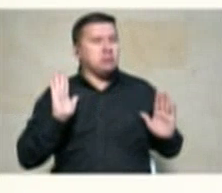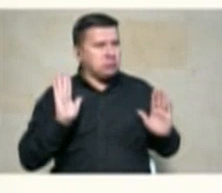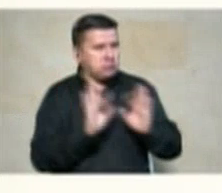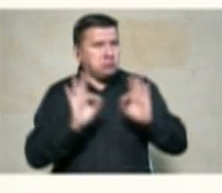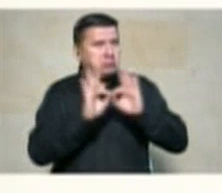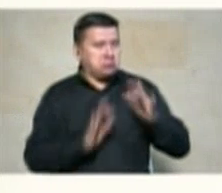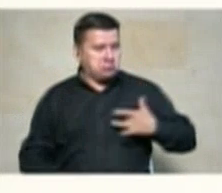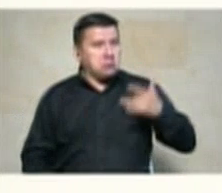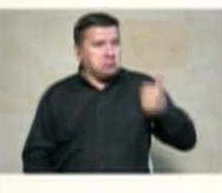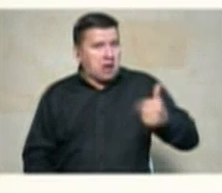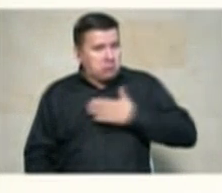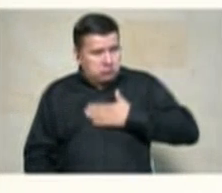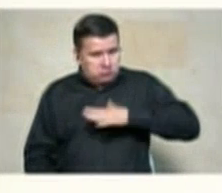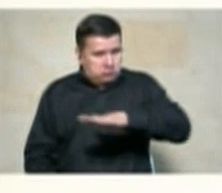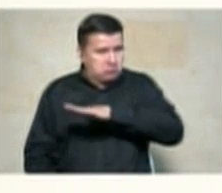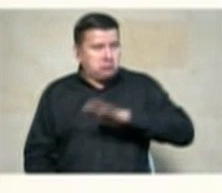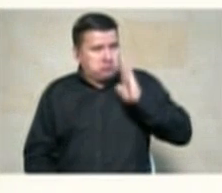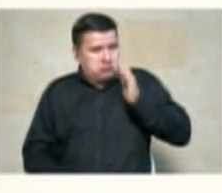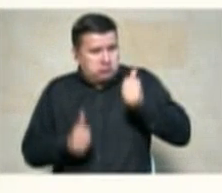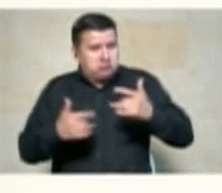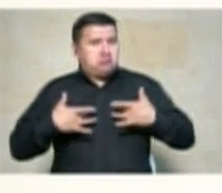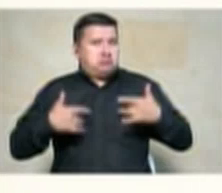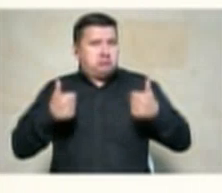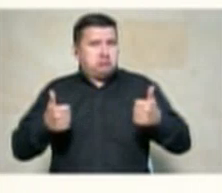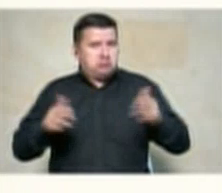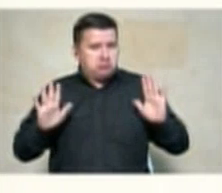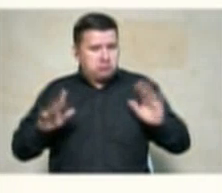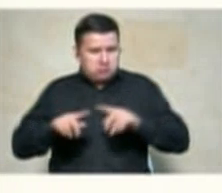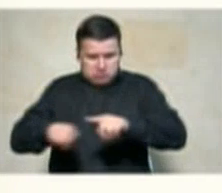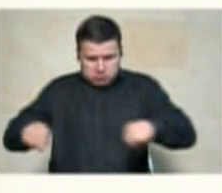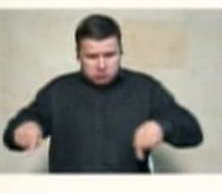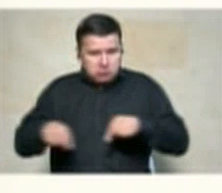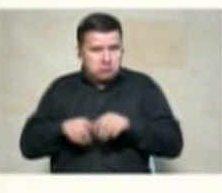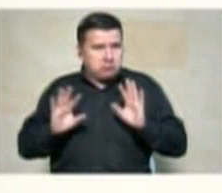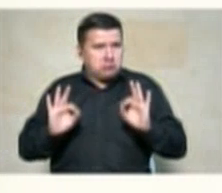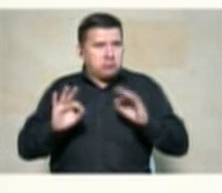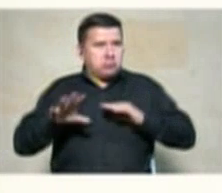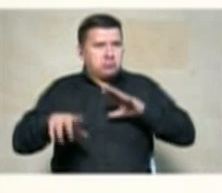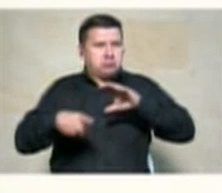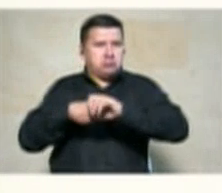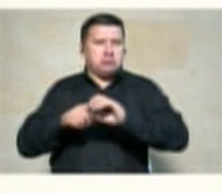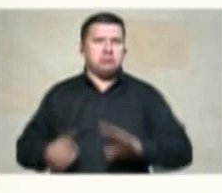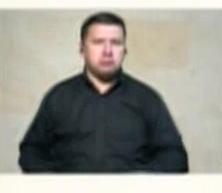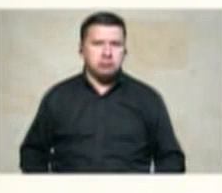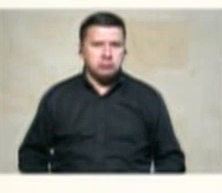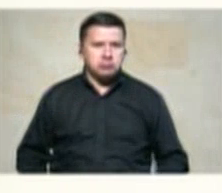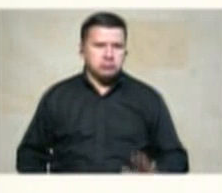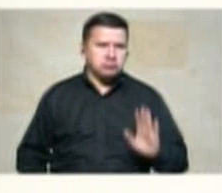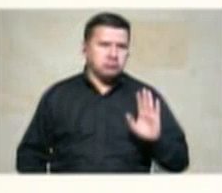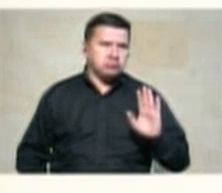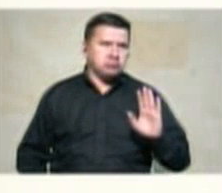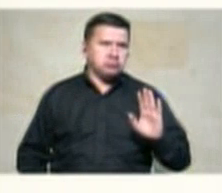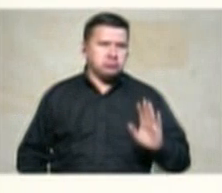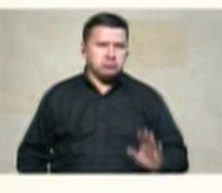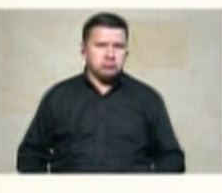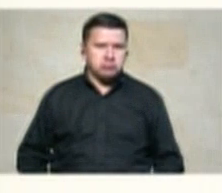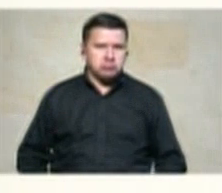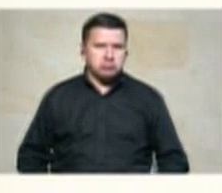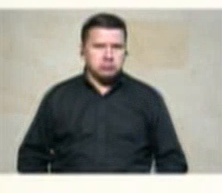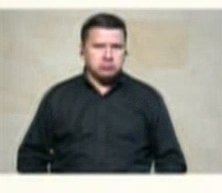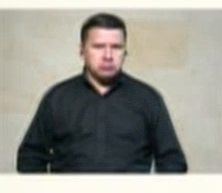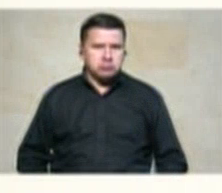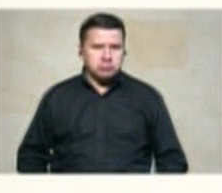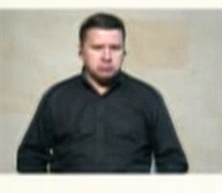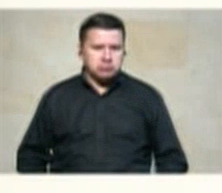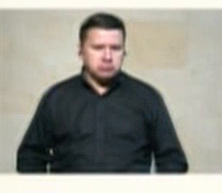estoy satisfecho porque me quité un problema muy grande encima. Y pues yo lo que